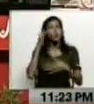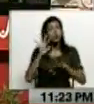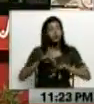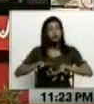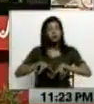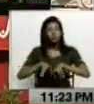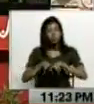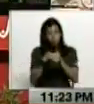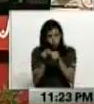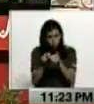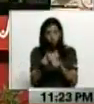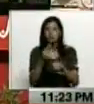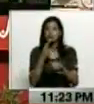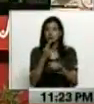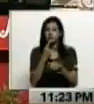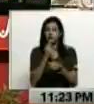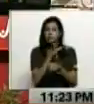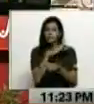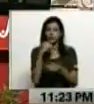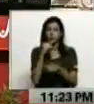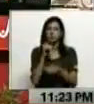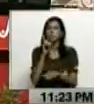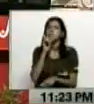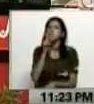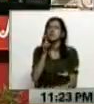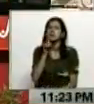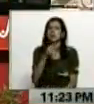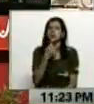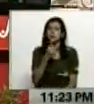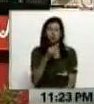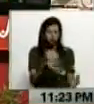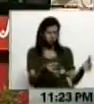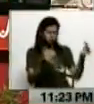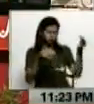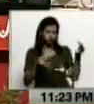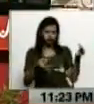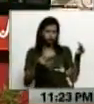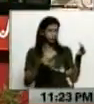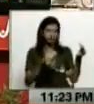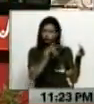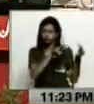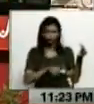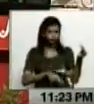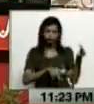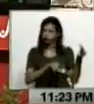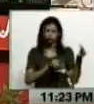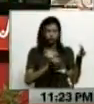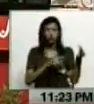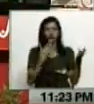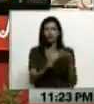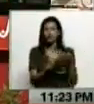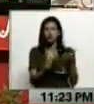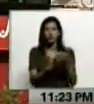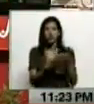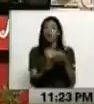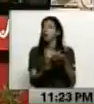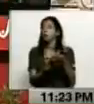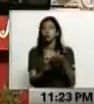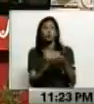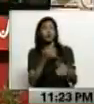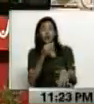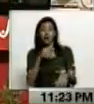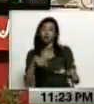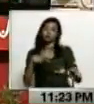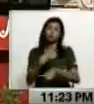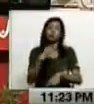corrupción el tribunal determinó que los argumentos de la nueva mariori eran falsos como siempre pues por lo que pasó de acusador acusado y se le